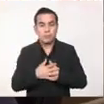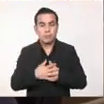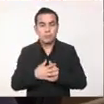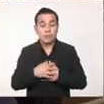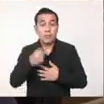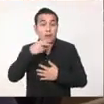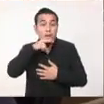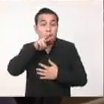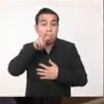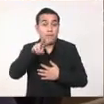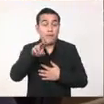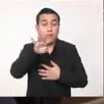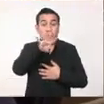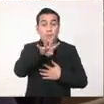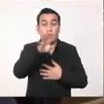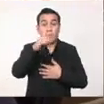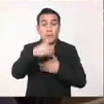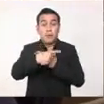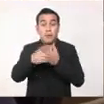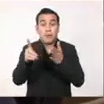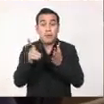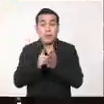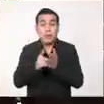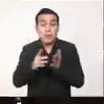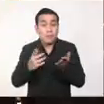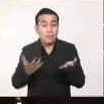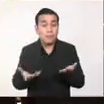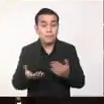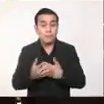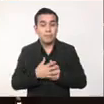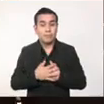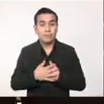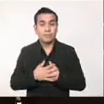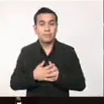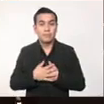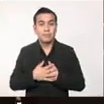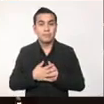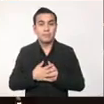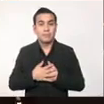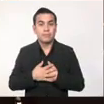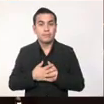Del FMLN, que sacó 4 diputados, 3 de ellos por residuo.